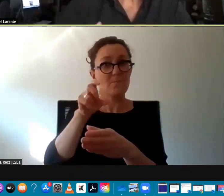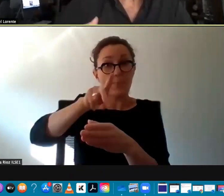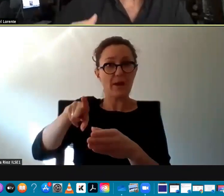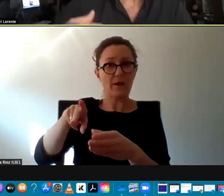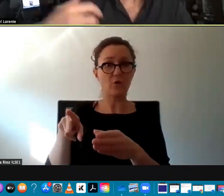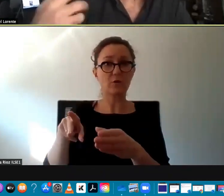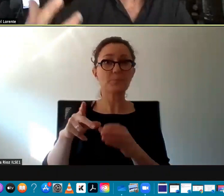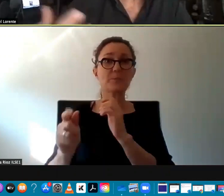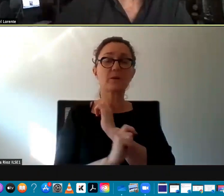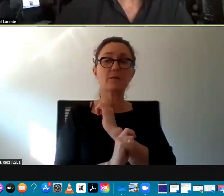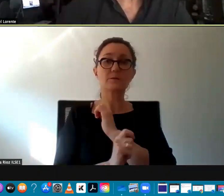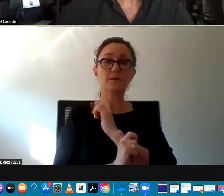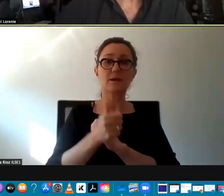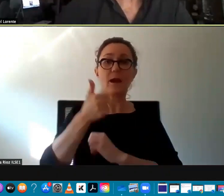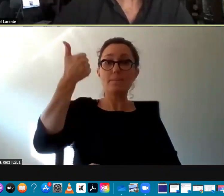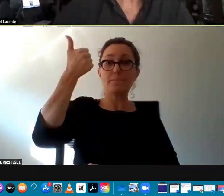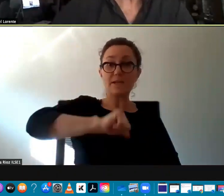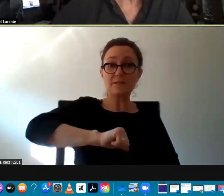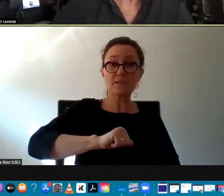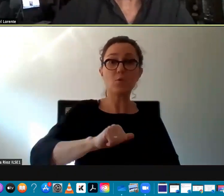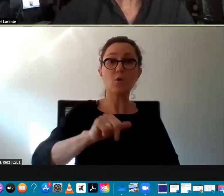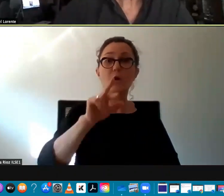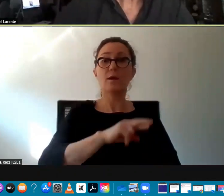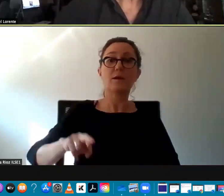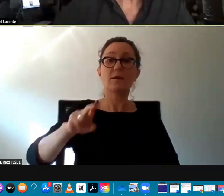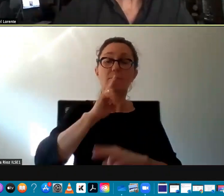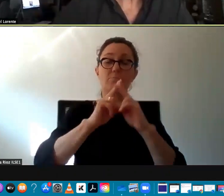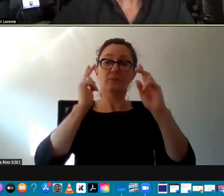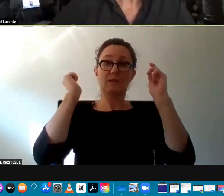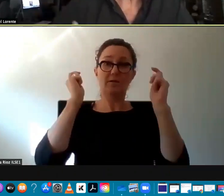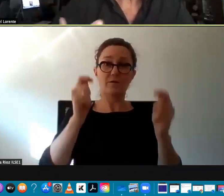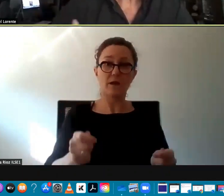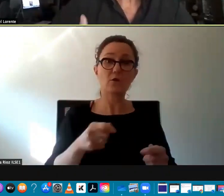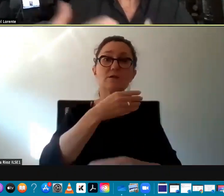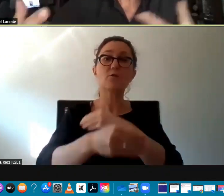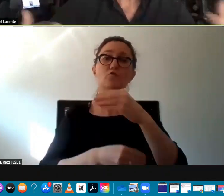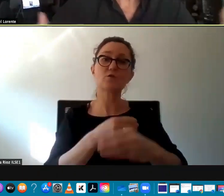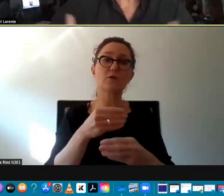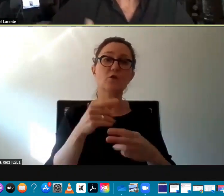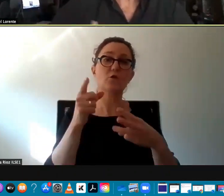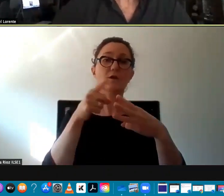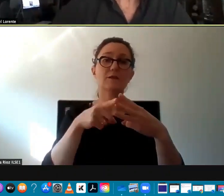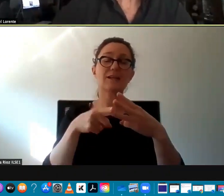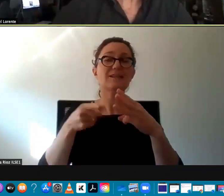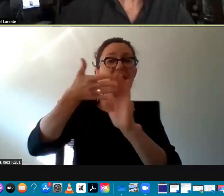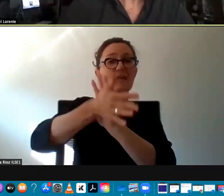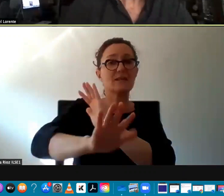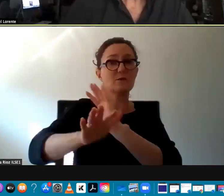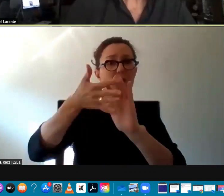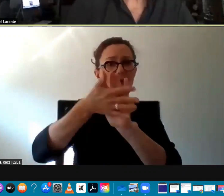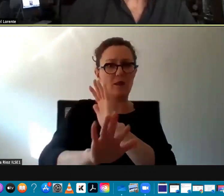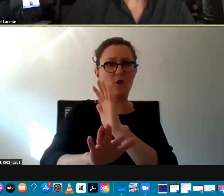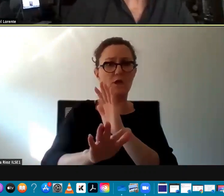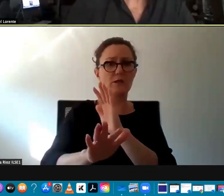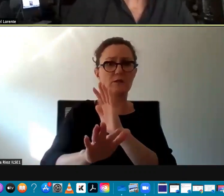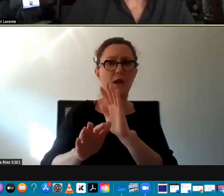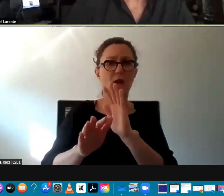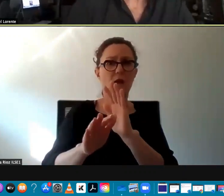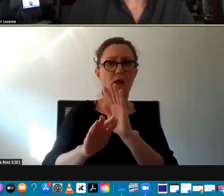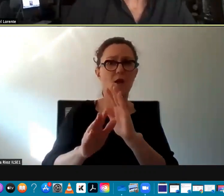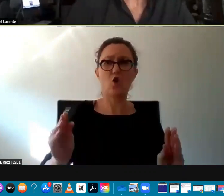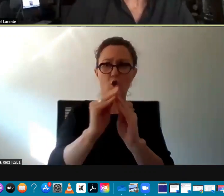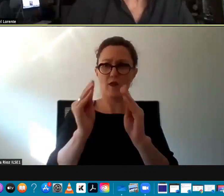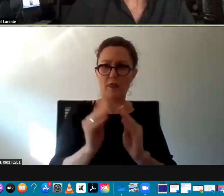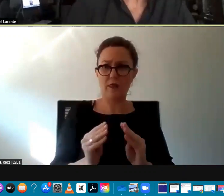estrategia del machismo en esa resignificación está utilizando 3 argumentos que son compartidos con mucha facilidad. El primero de